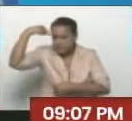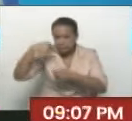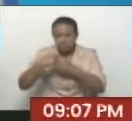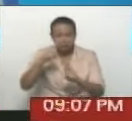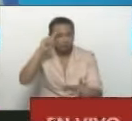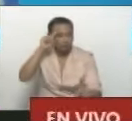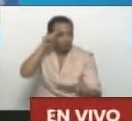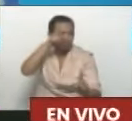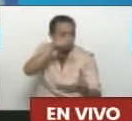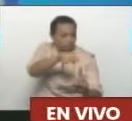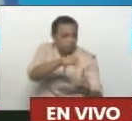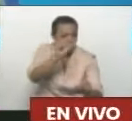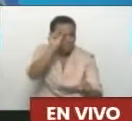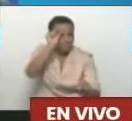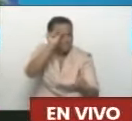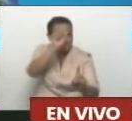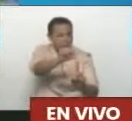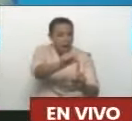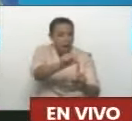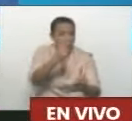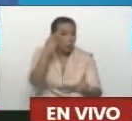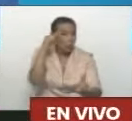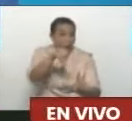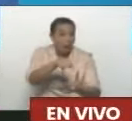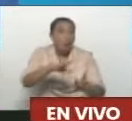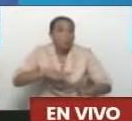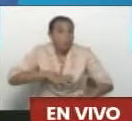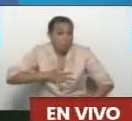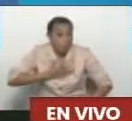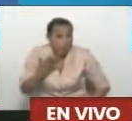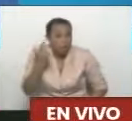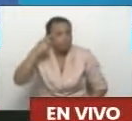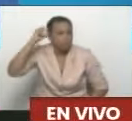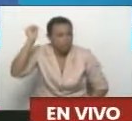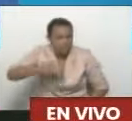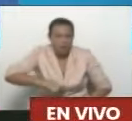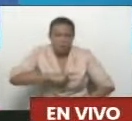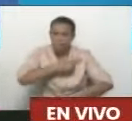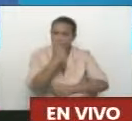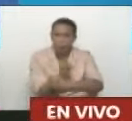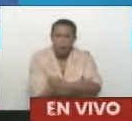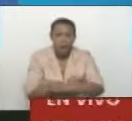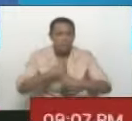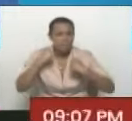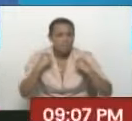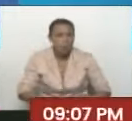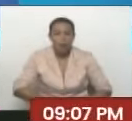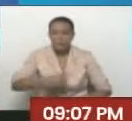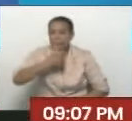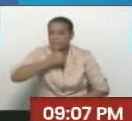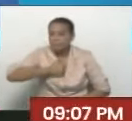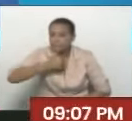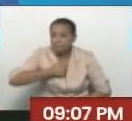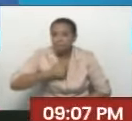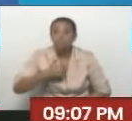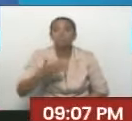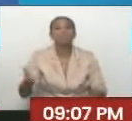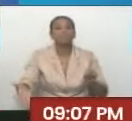meta en el marco de lo posible, pero fuerte, alta, grande, eso